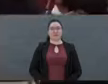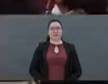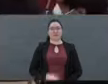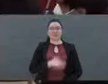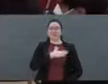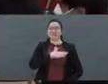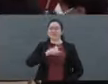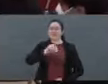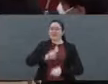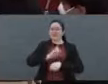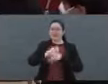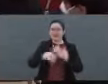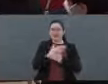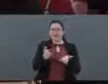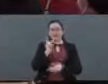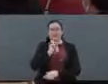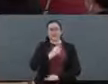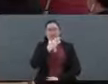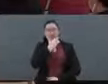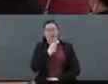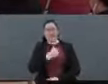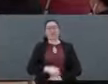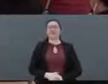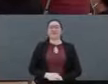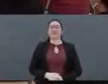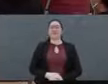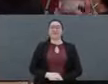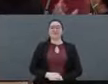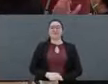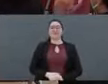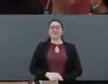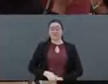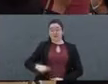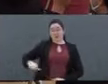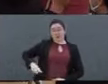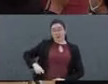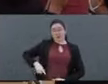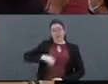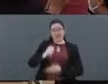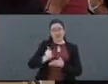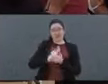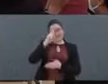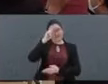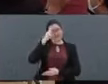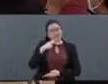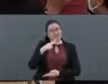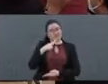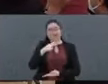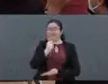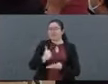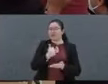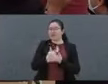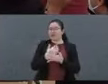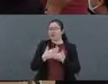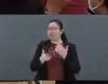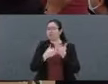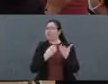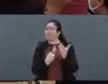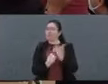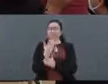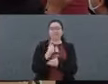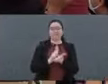Muy buenos días tengan todas y todos ustedes. El gobierno de la Ciudad de México, ciudad innovadora y de